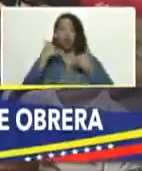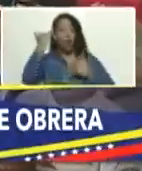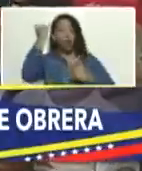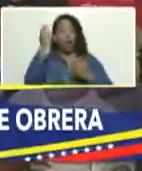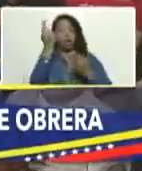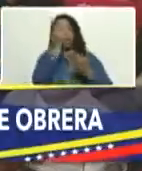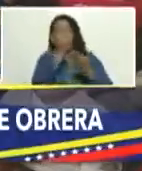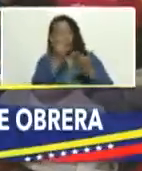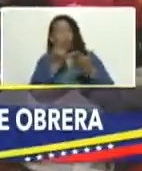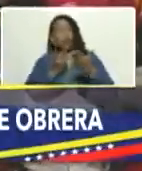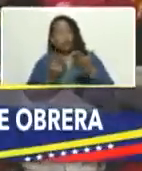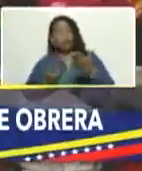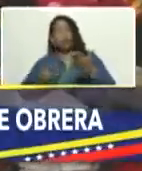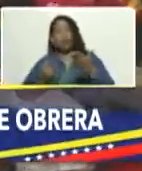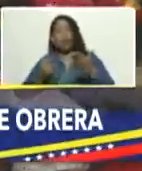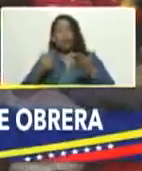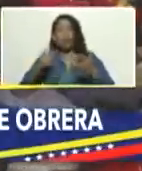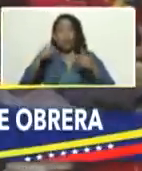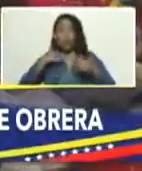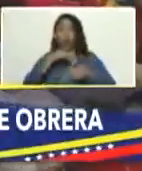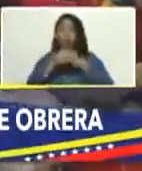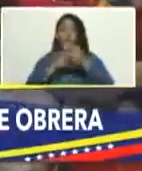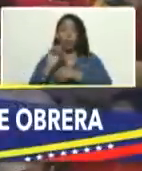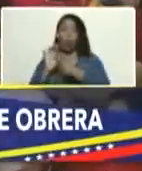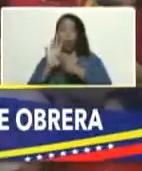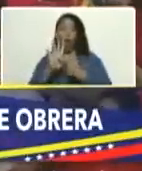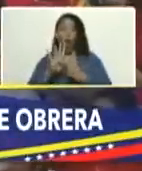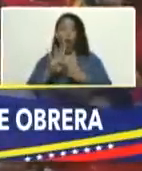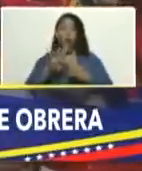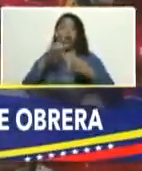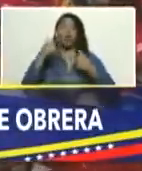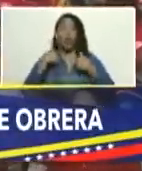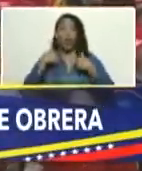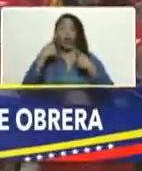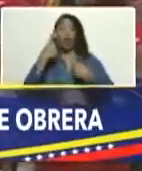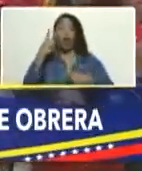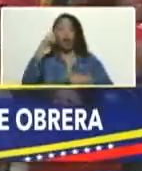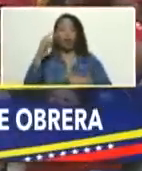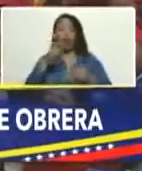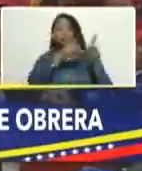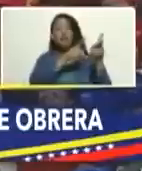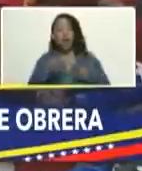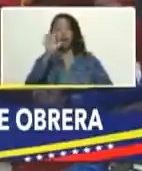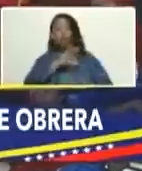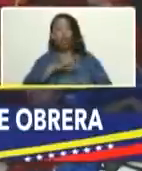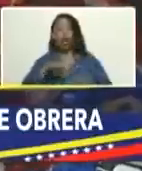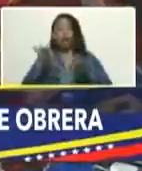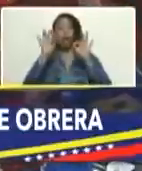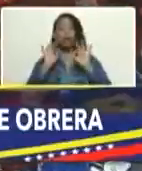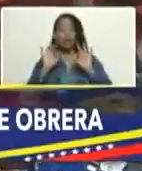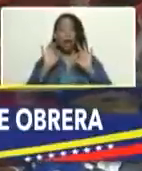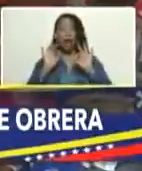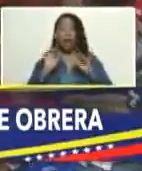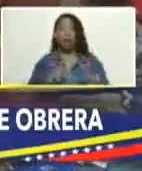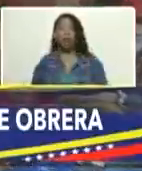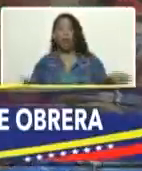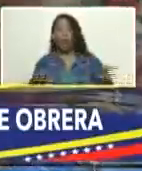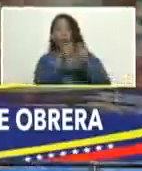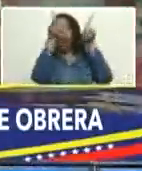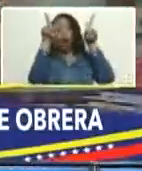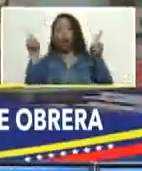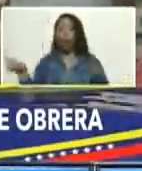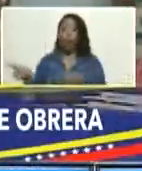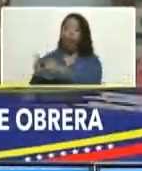fue exitoso. Hoy les digo, estoy diseñando ese plan social especial de igualdad,